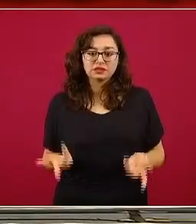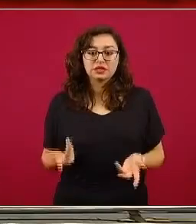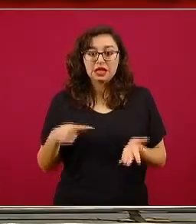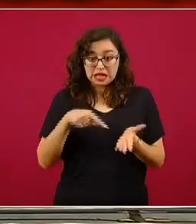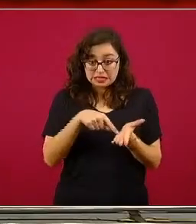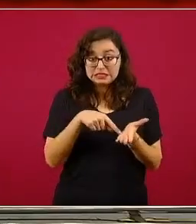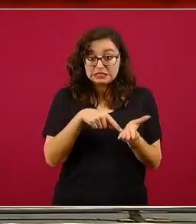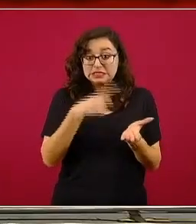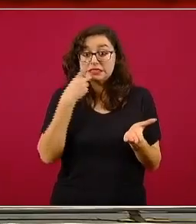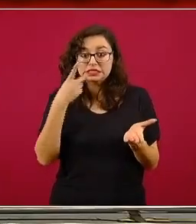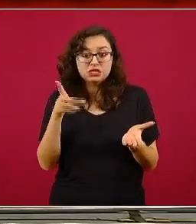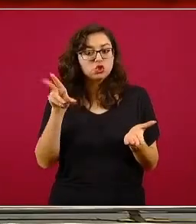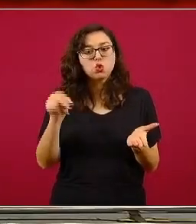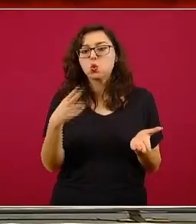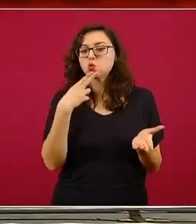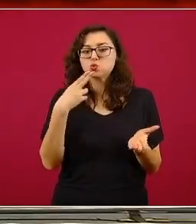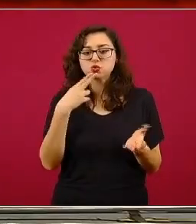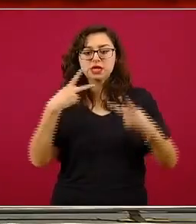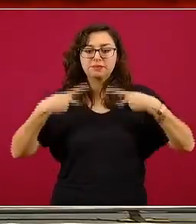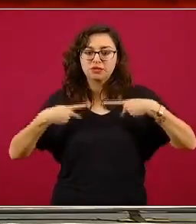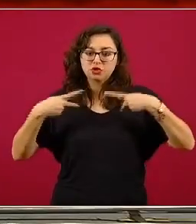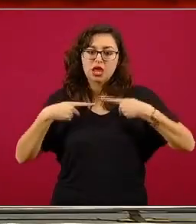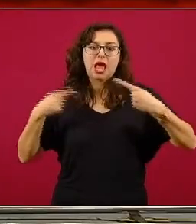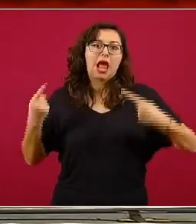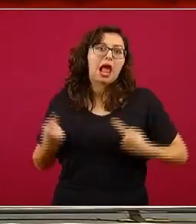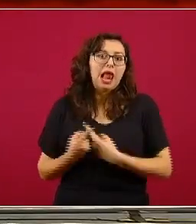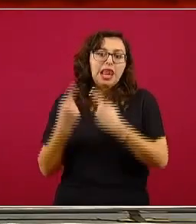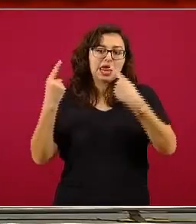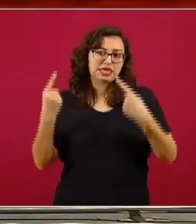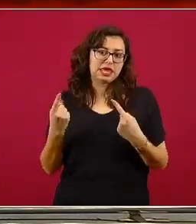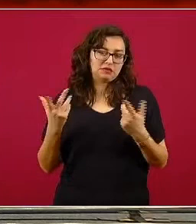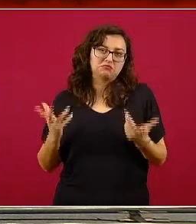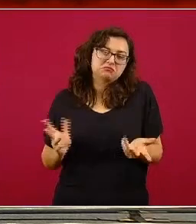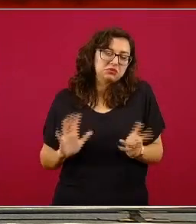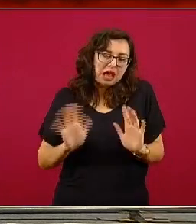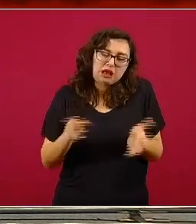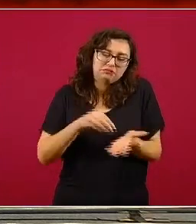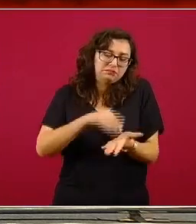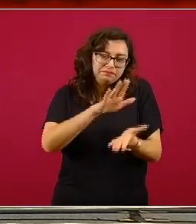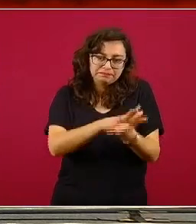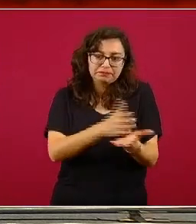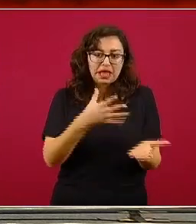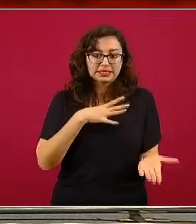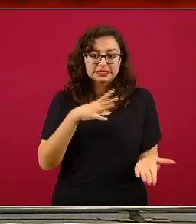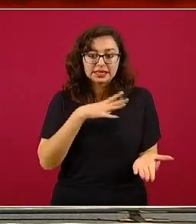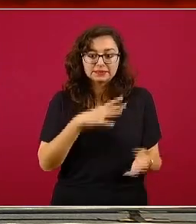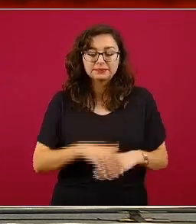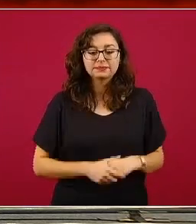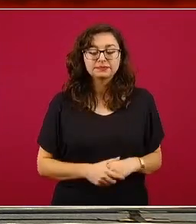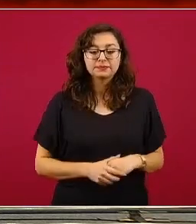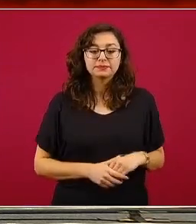generalmente dicen no se use en personas alérgicas o con antecedentes alérgicos.